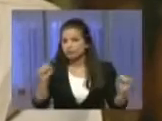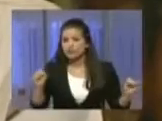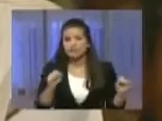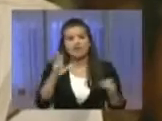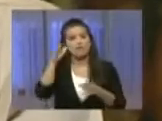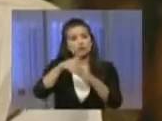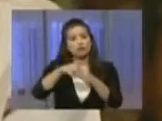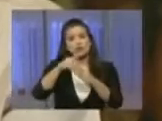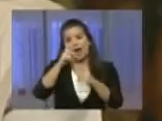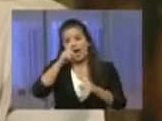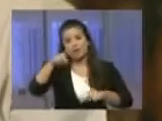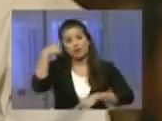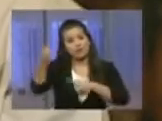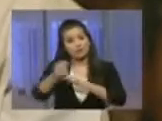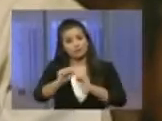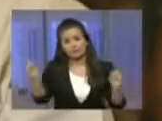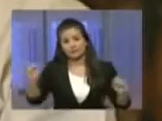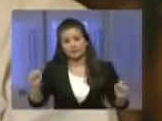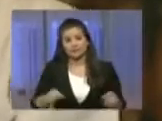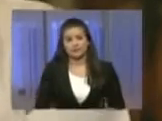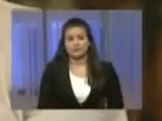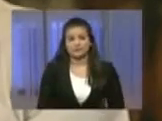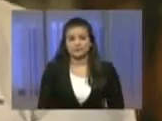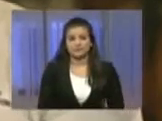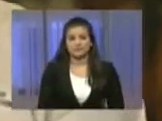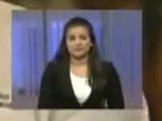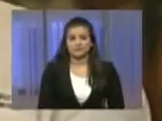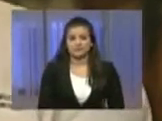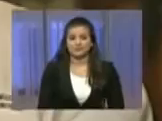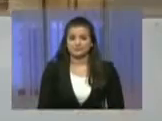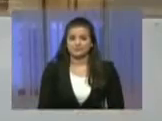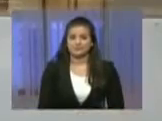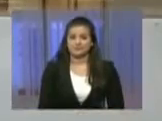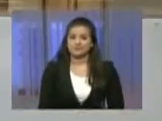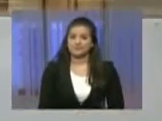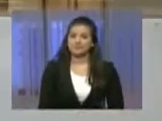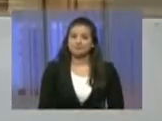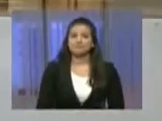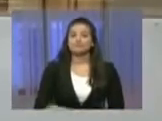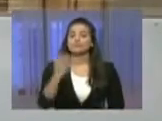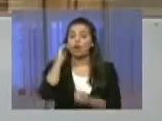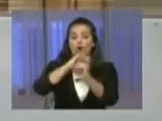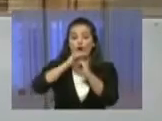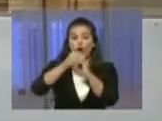revocatorio en el año 2017 bueno Jorge